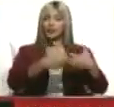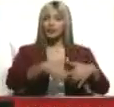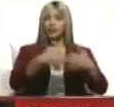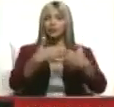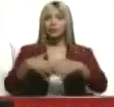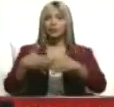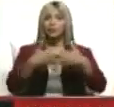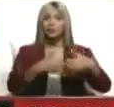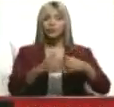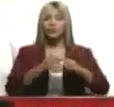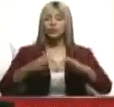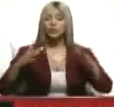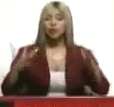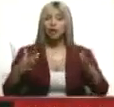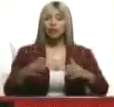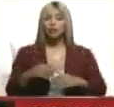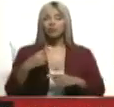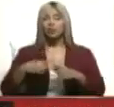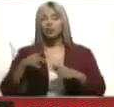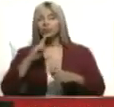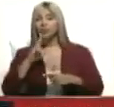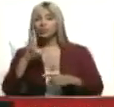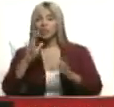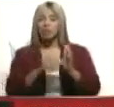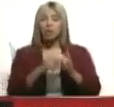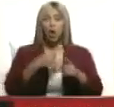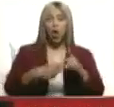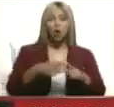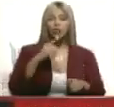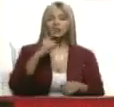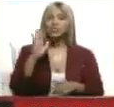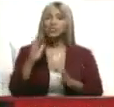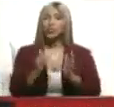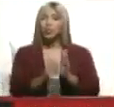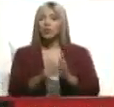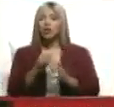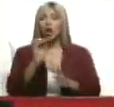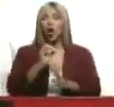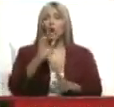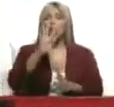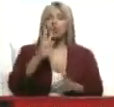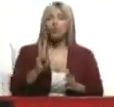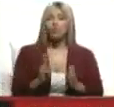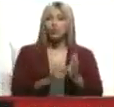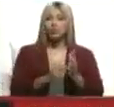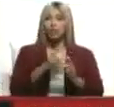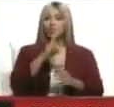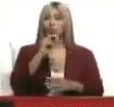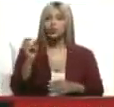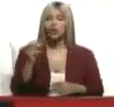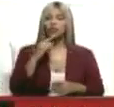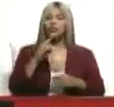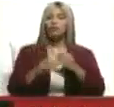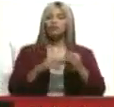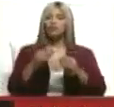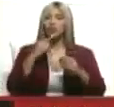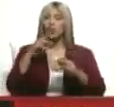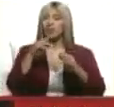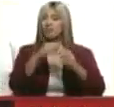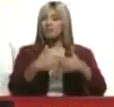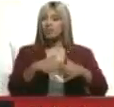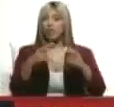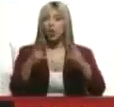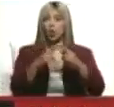Tiene, algunos dicen 7.000, otros dicen que tiene 5.000, 4.200 estaciones de servicio. En todo caso, es una empresa conocida,